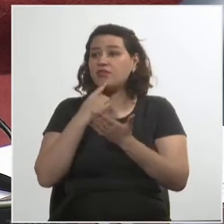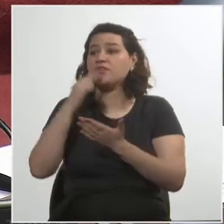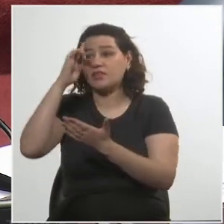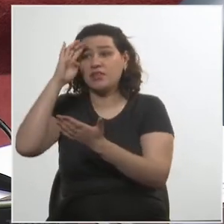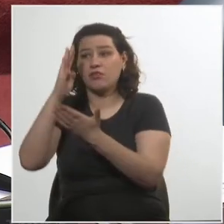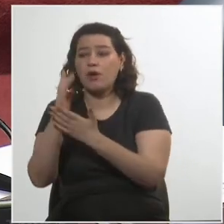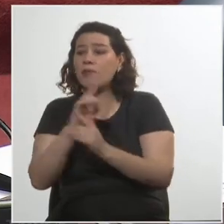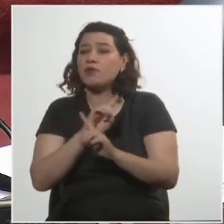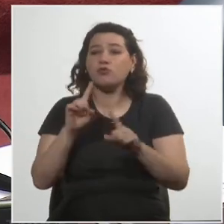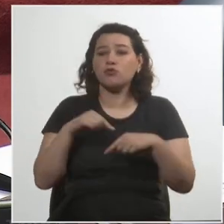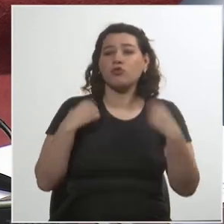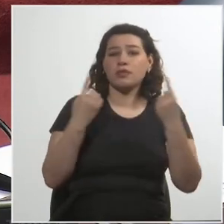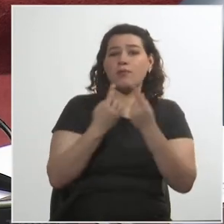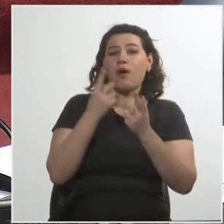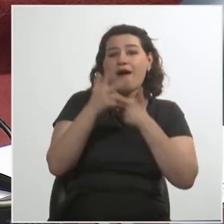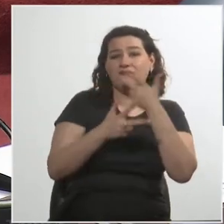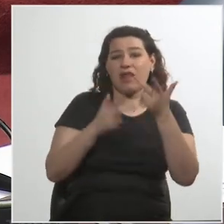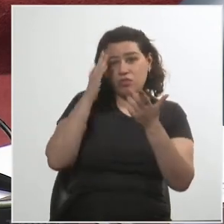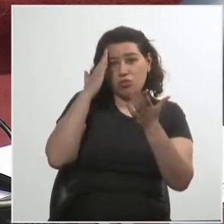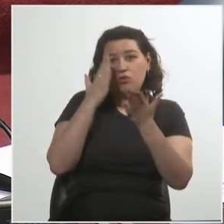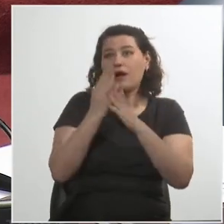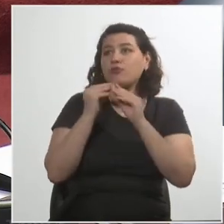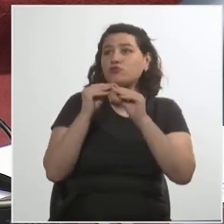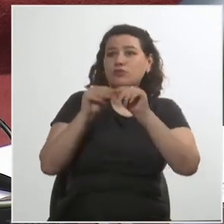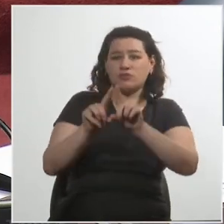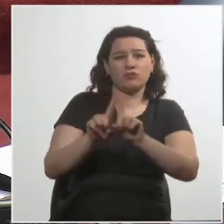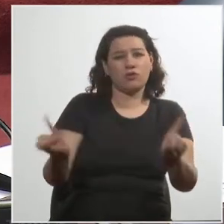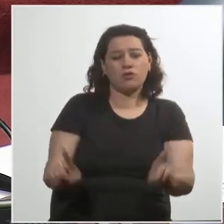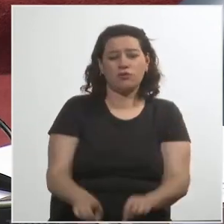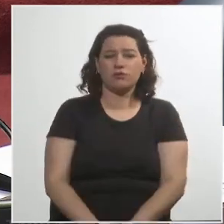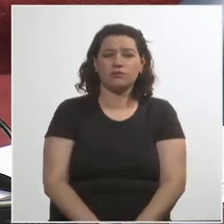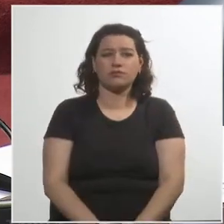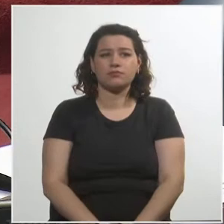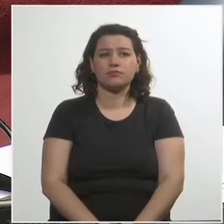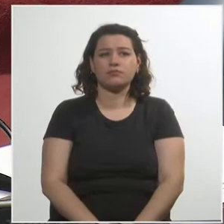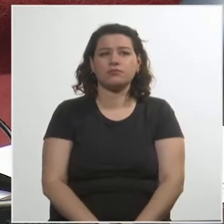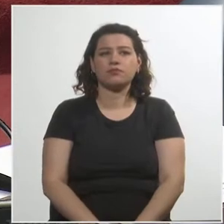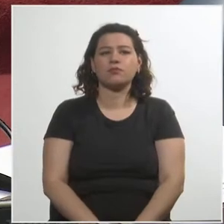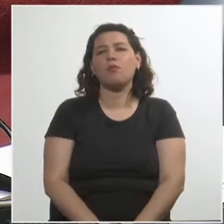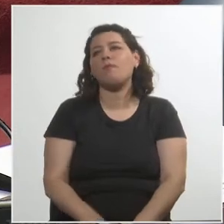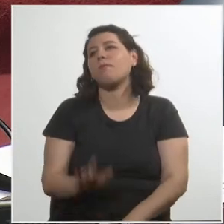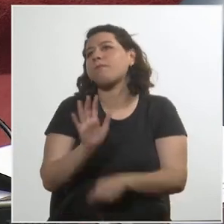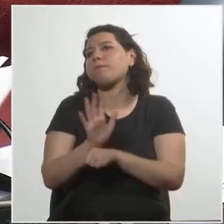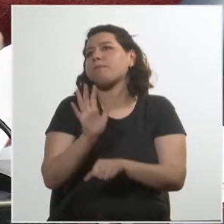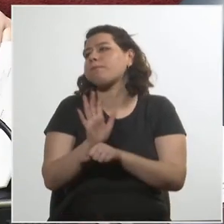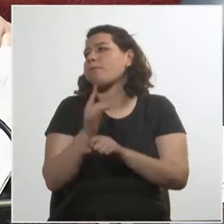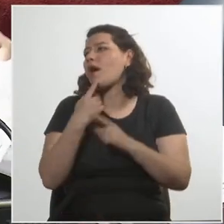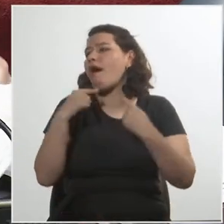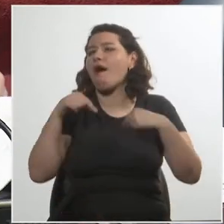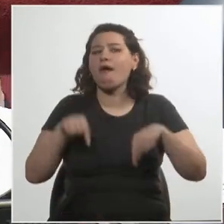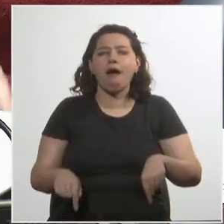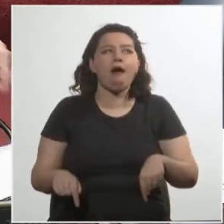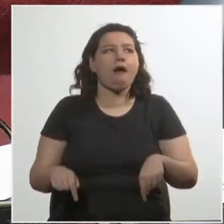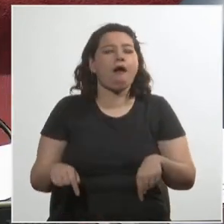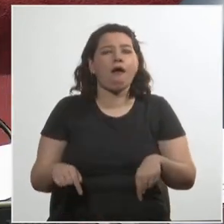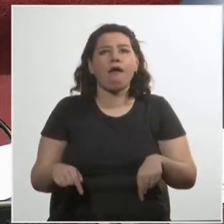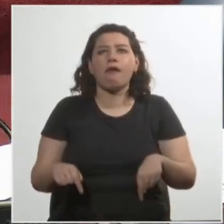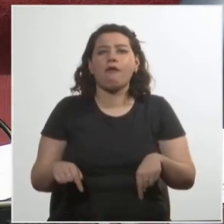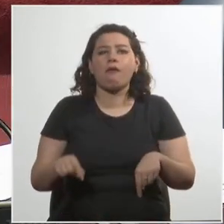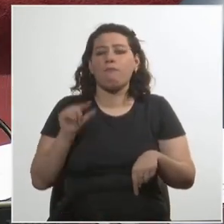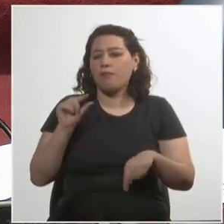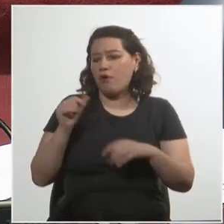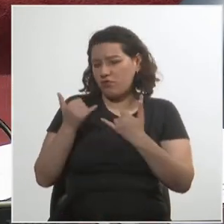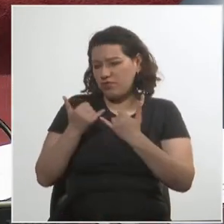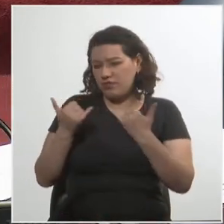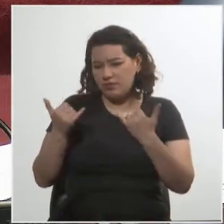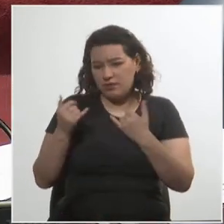estamos refiriendo a ese asunto se habla Aquí como un cuestionamiento Al poco tiempo